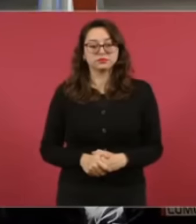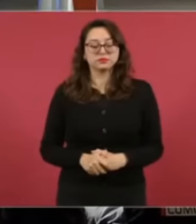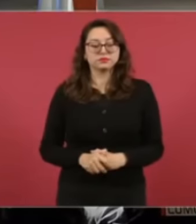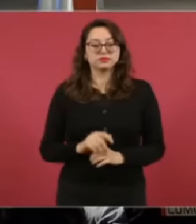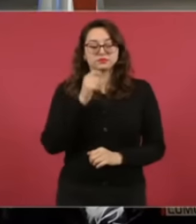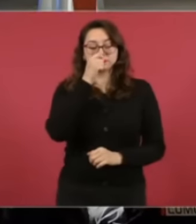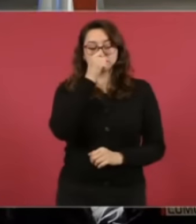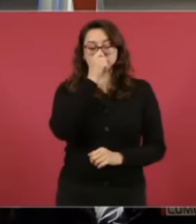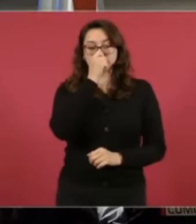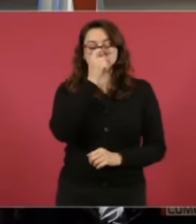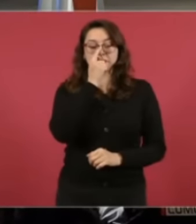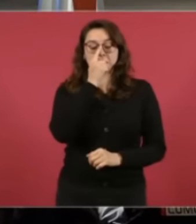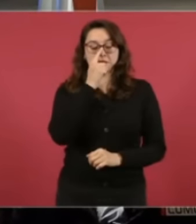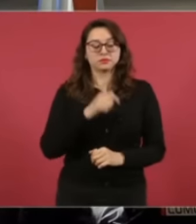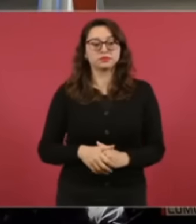Y